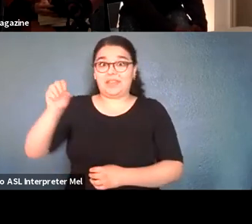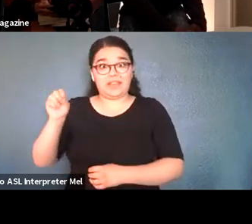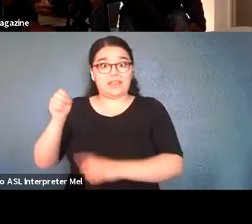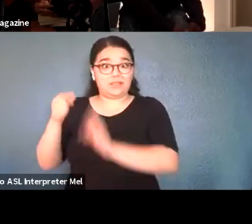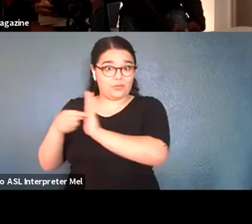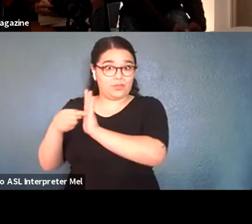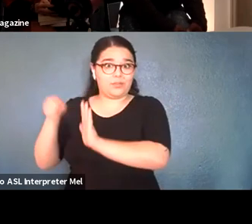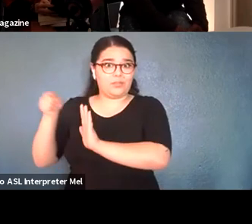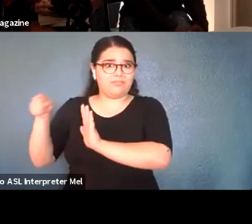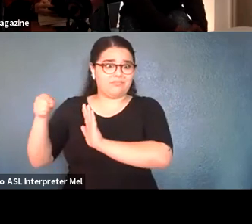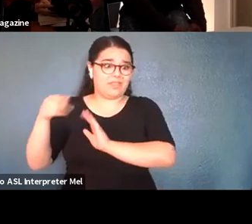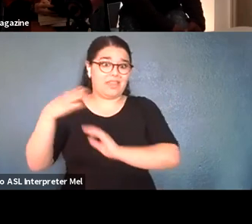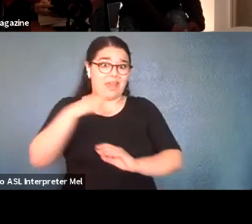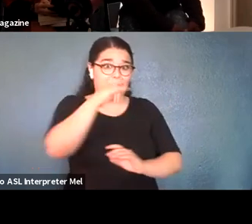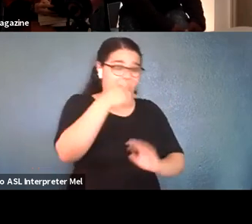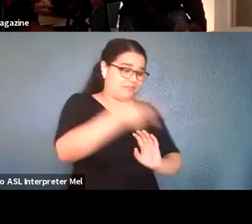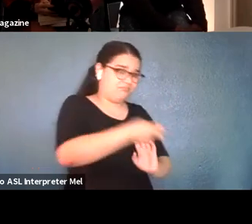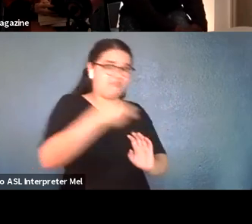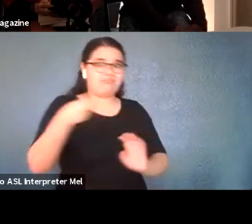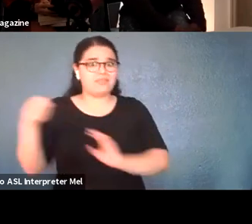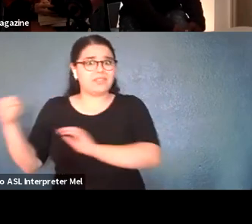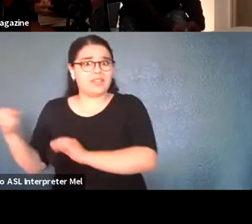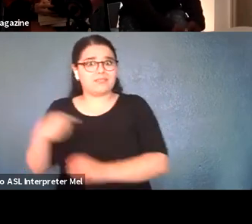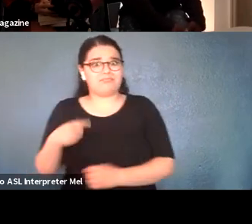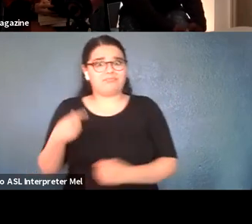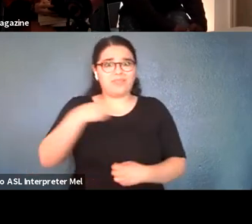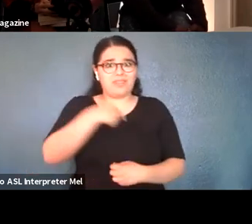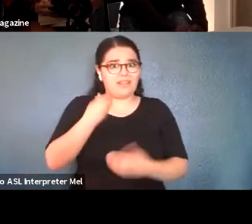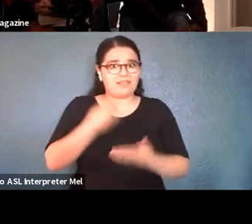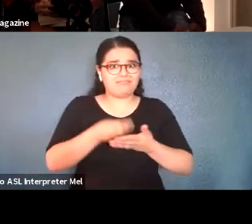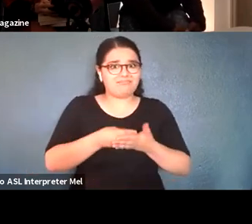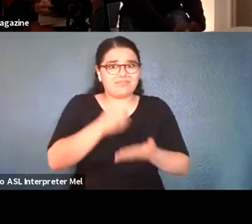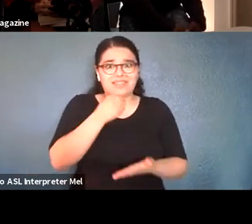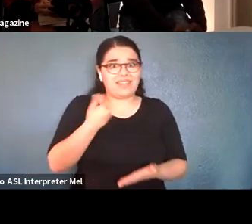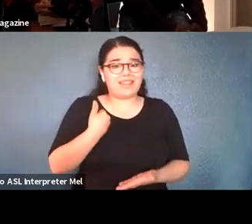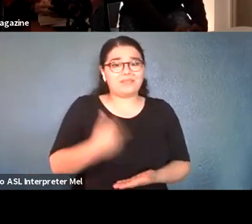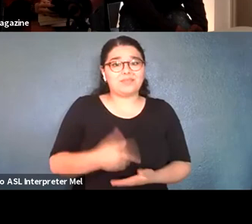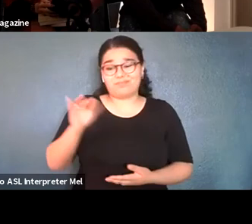pobre. Es una de las conexiones también que es muy importante para que